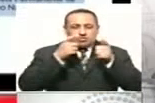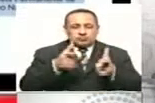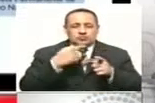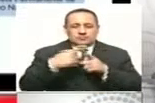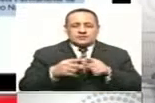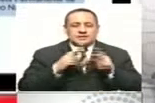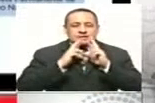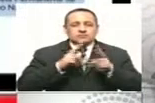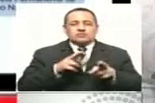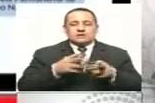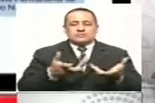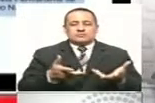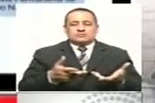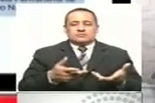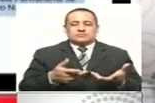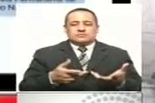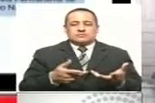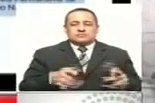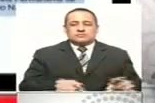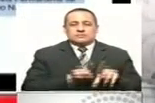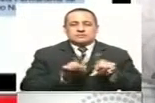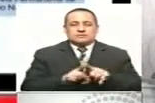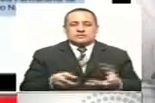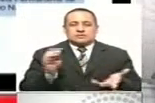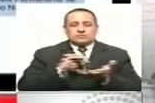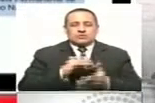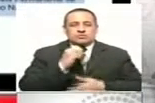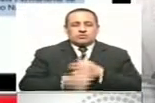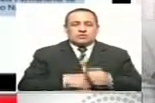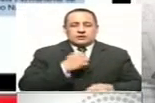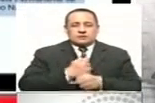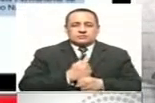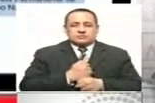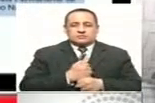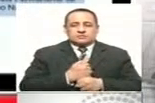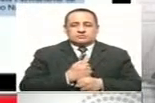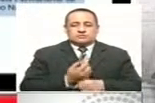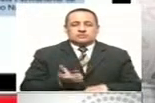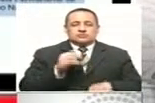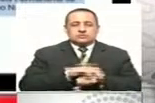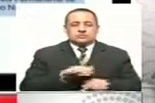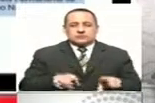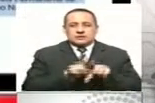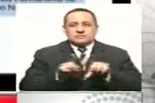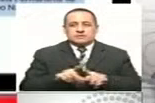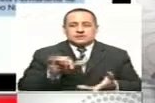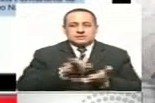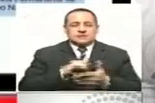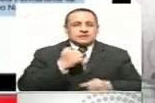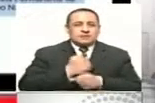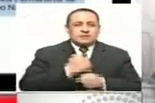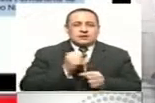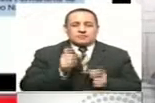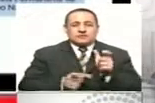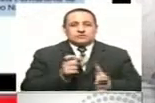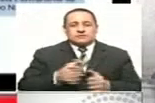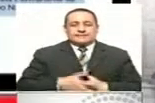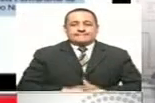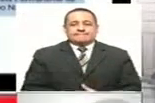resultados del nuevo año sobre índice de precios del consumidor, ¿no?